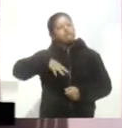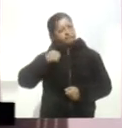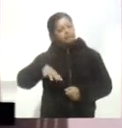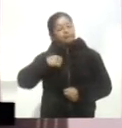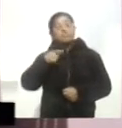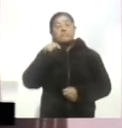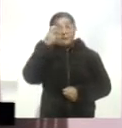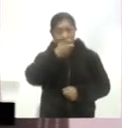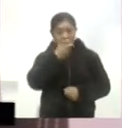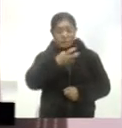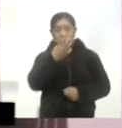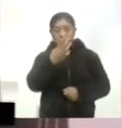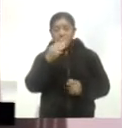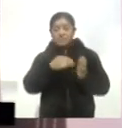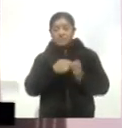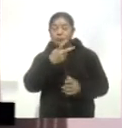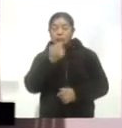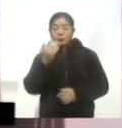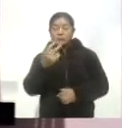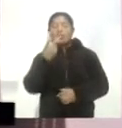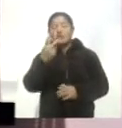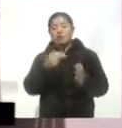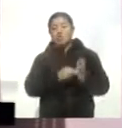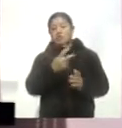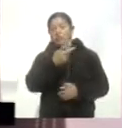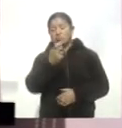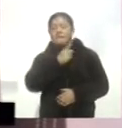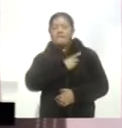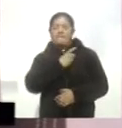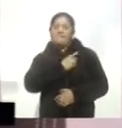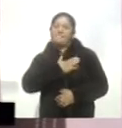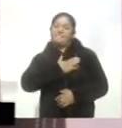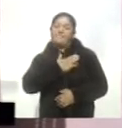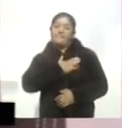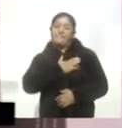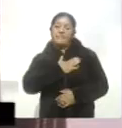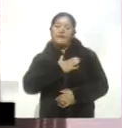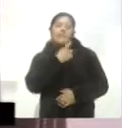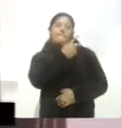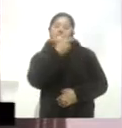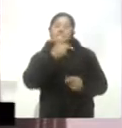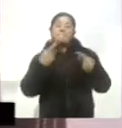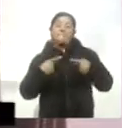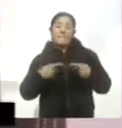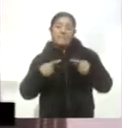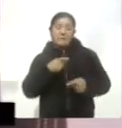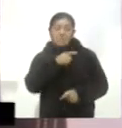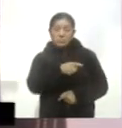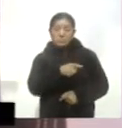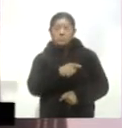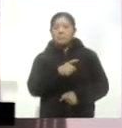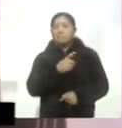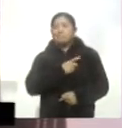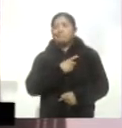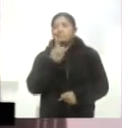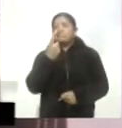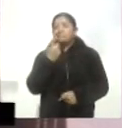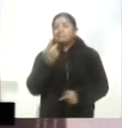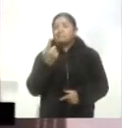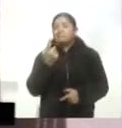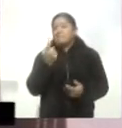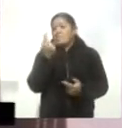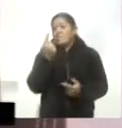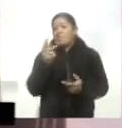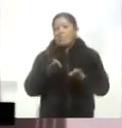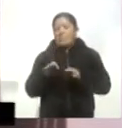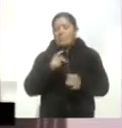3.250 créditos, señor gobernador, 2.200 son de autoempleo, es decir, a las personas que tienen las microempresas, es